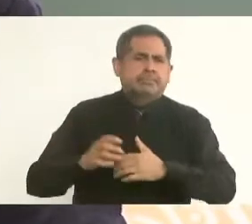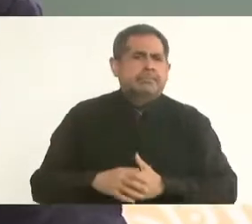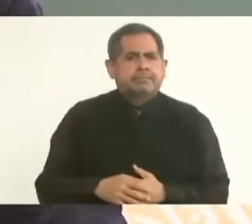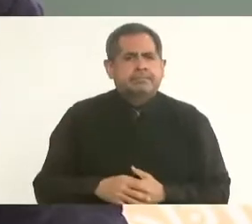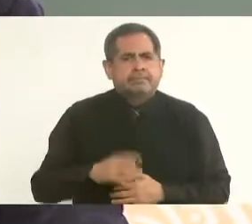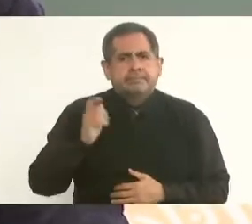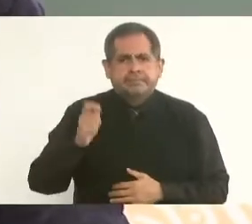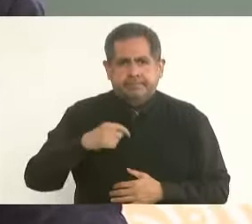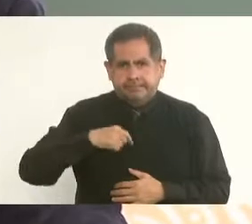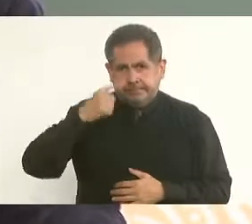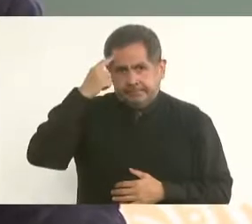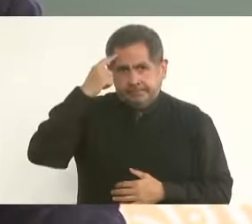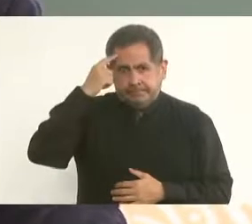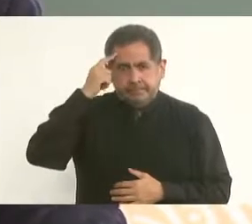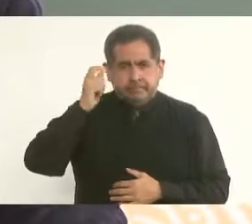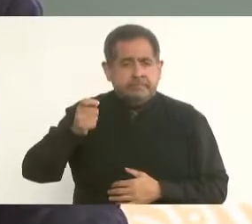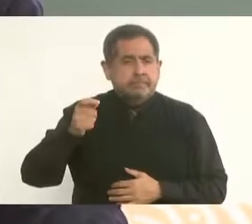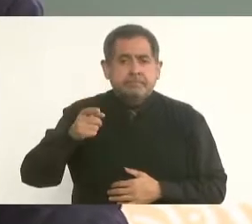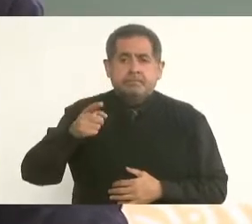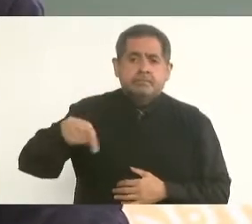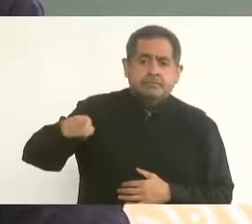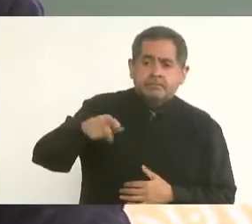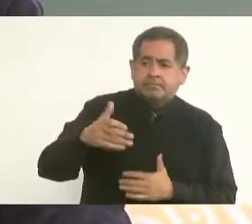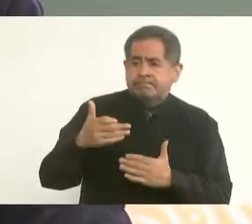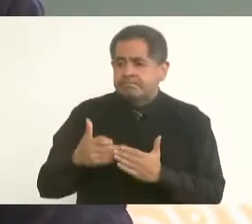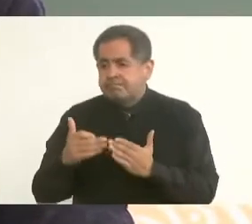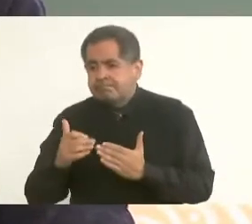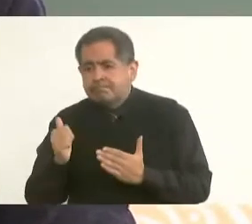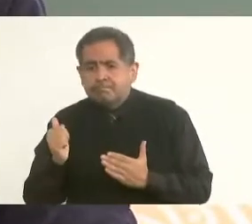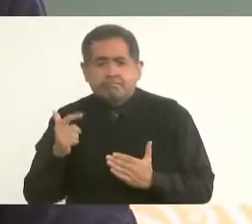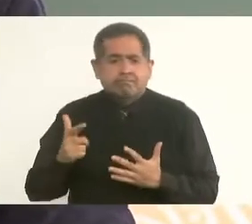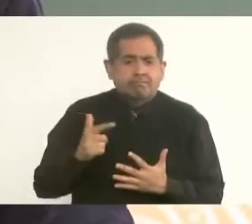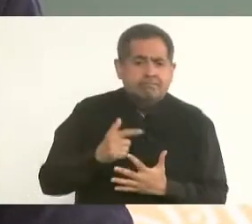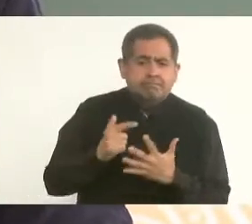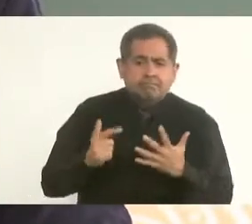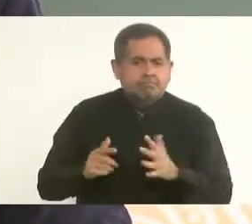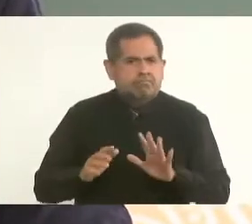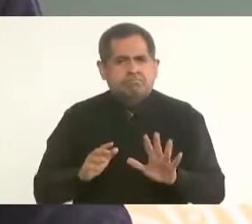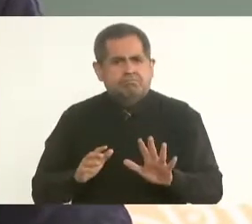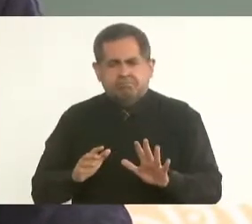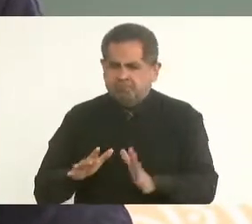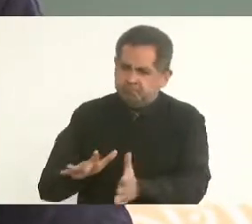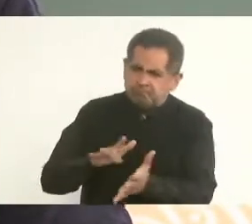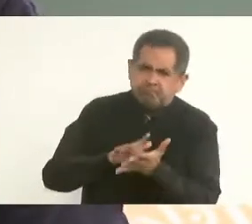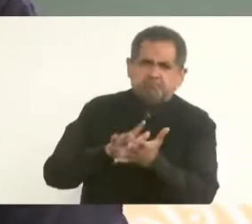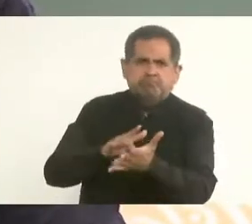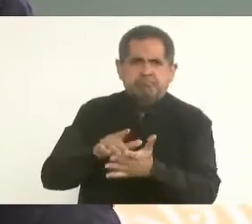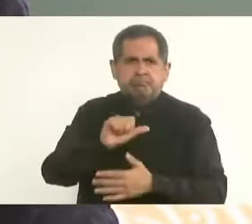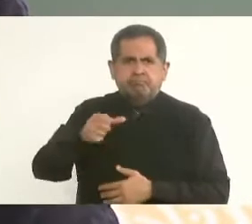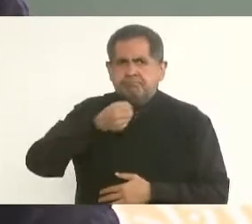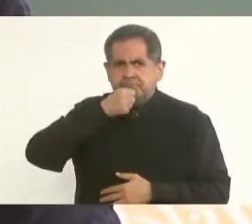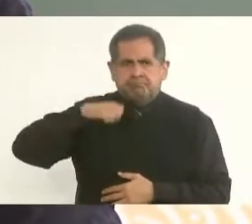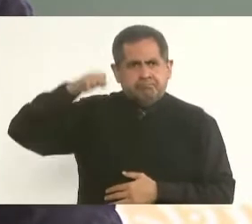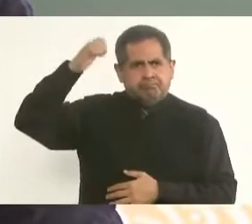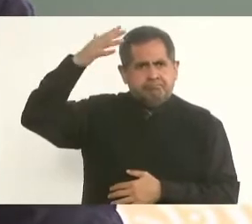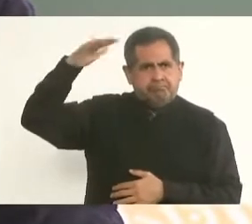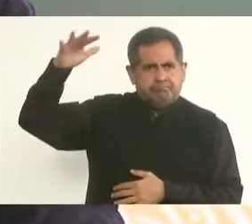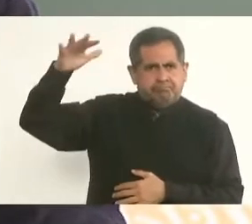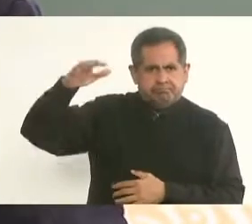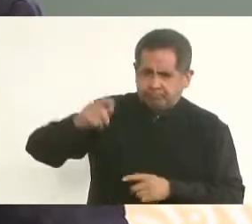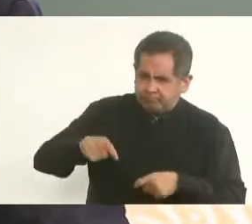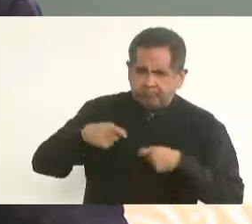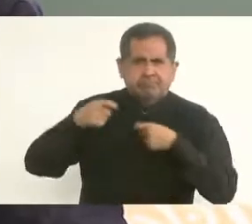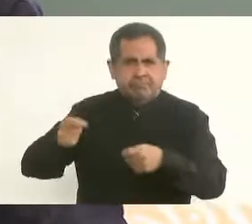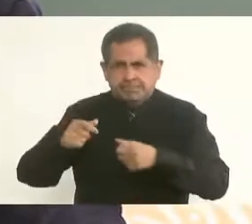Que nunca falte el apoyo para los adultos mayores,